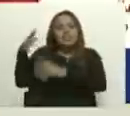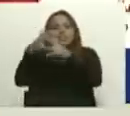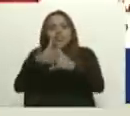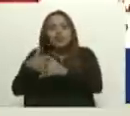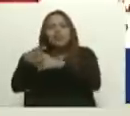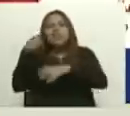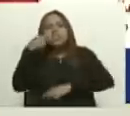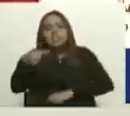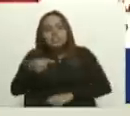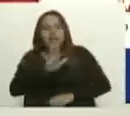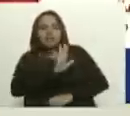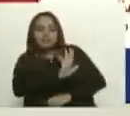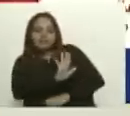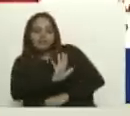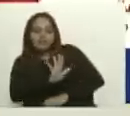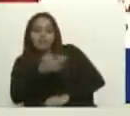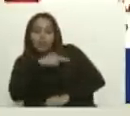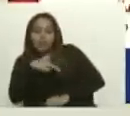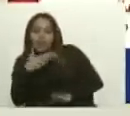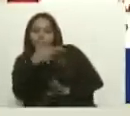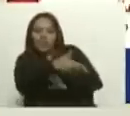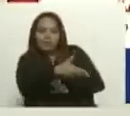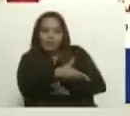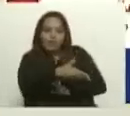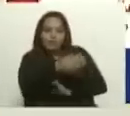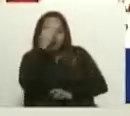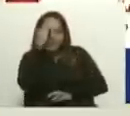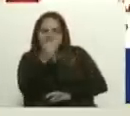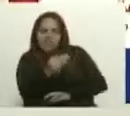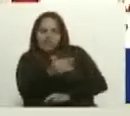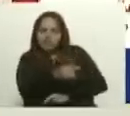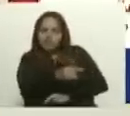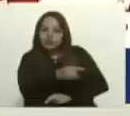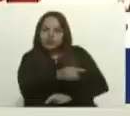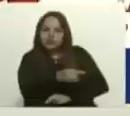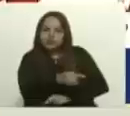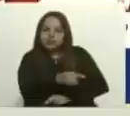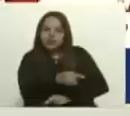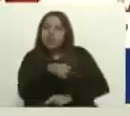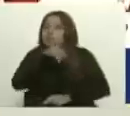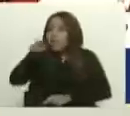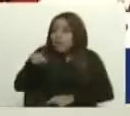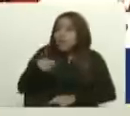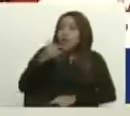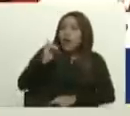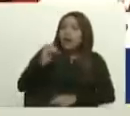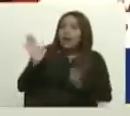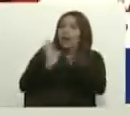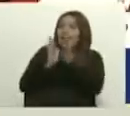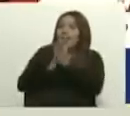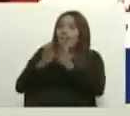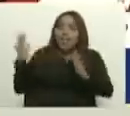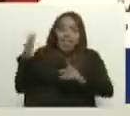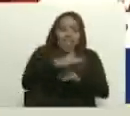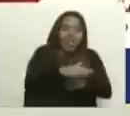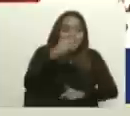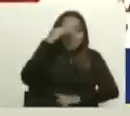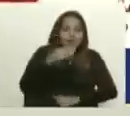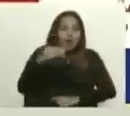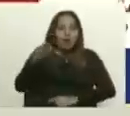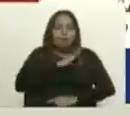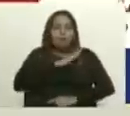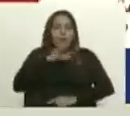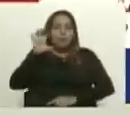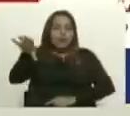le decía, no, nosotros vamos. Y ellos hubieran aplaudido una invasión contra su propio país.